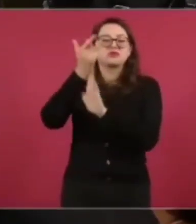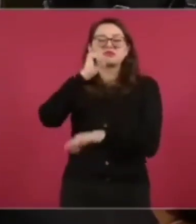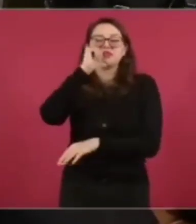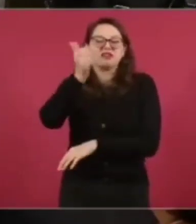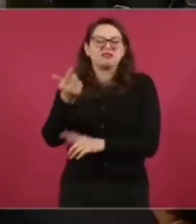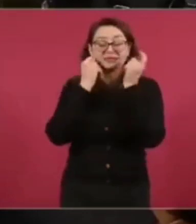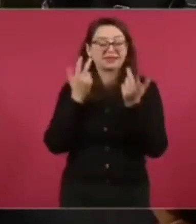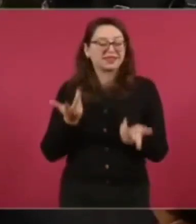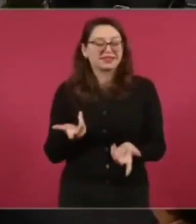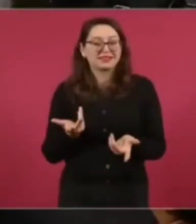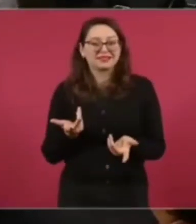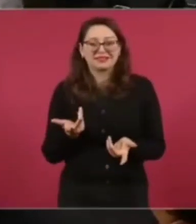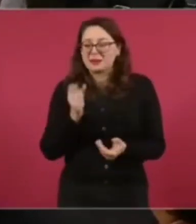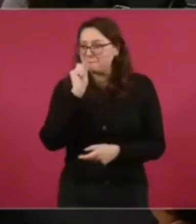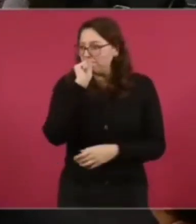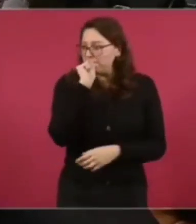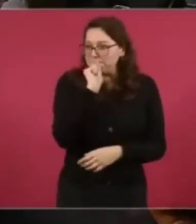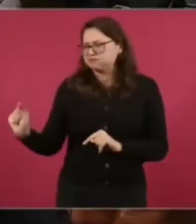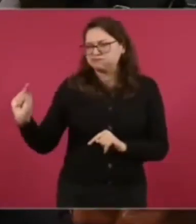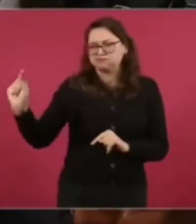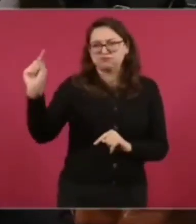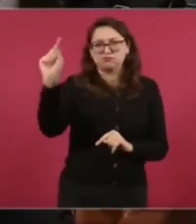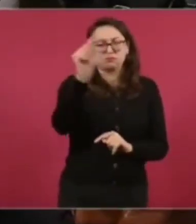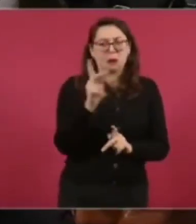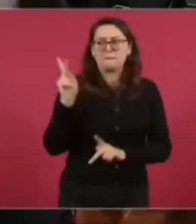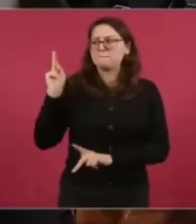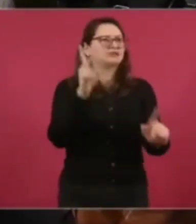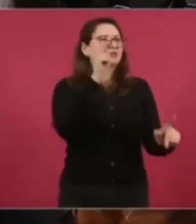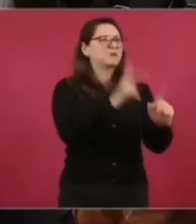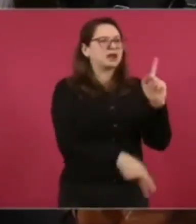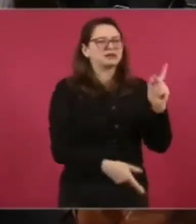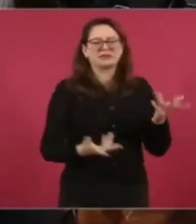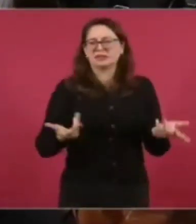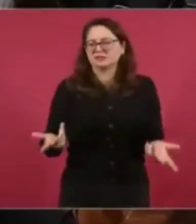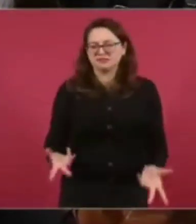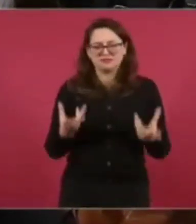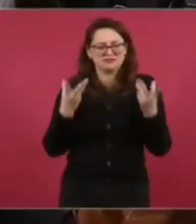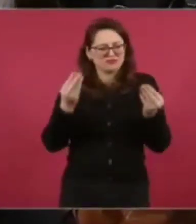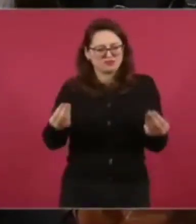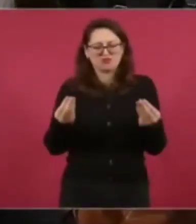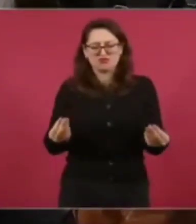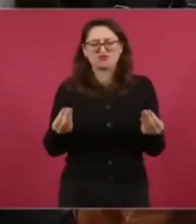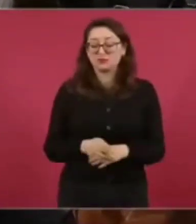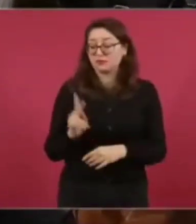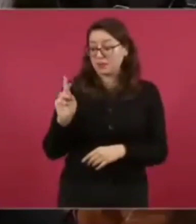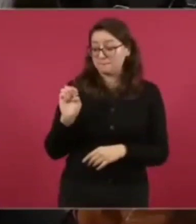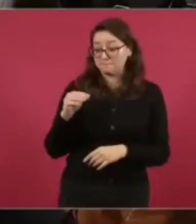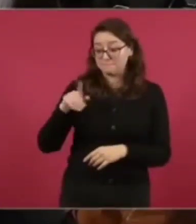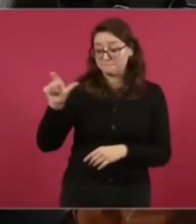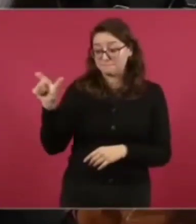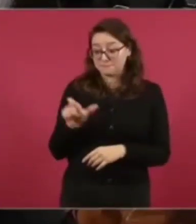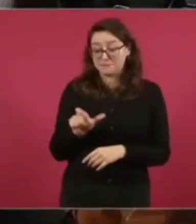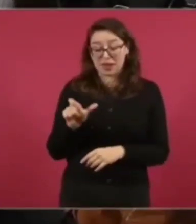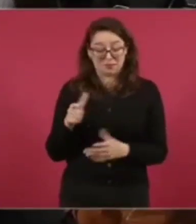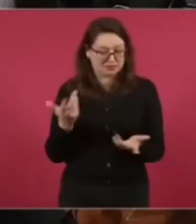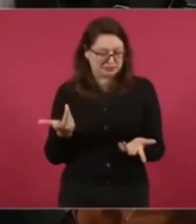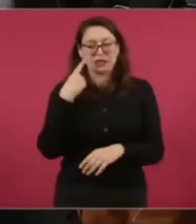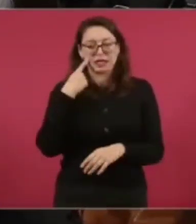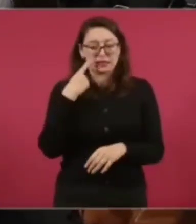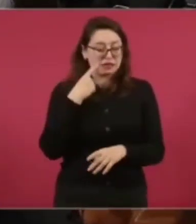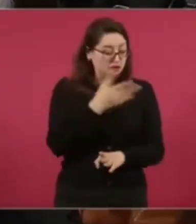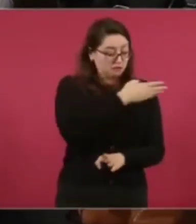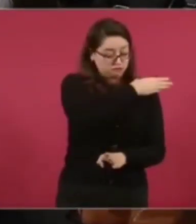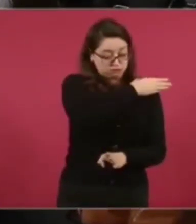muchas cosas. En Pemex, por ejemplo, durante muchos años del periodo neoliberal, la mitad de la inversión de Pemex